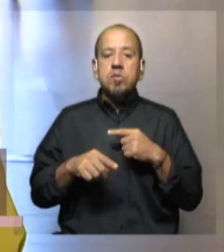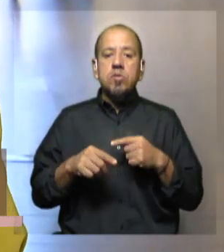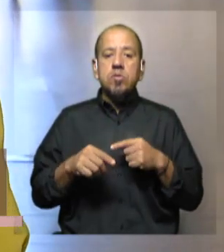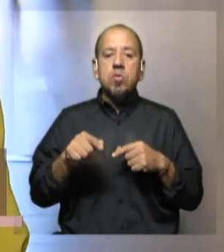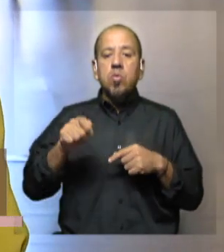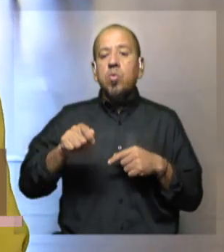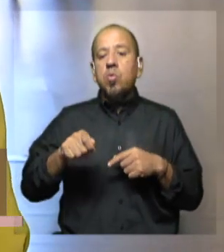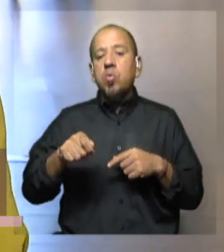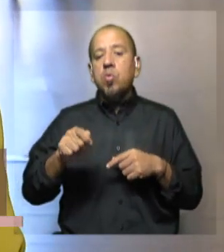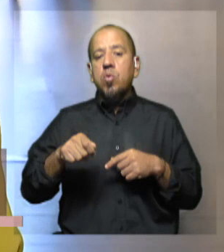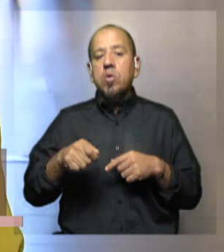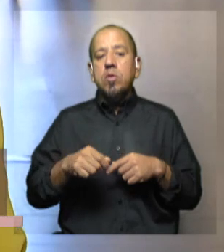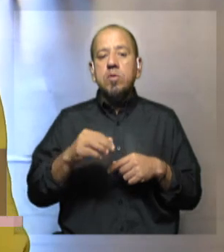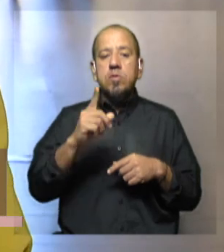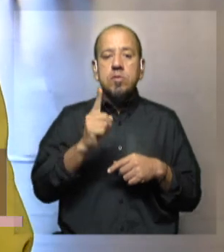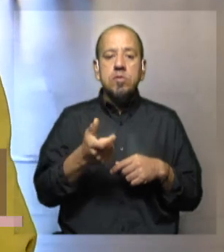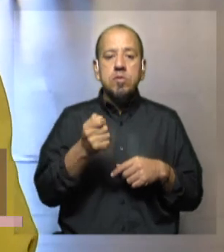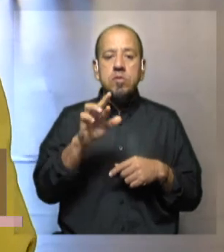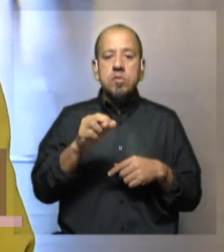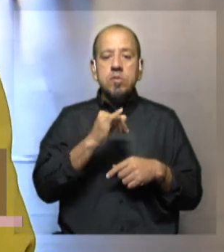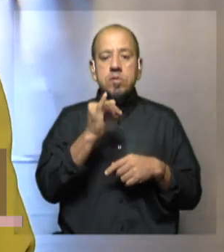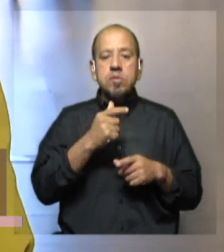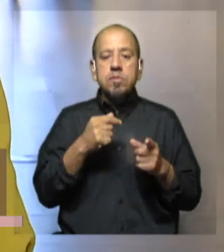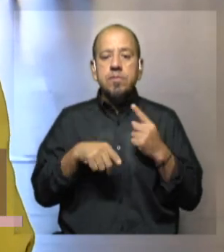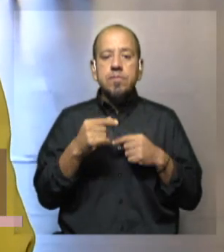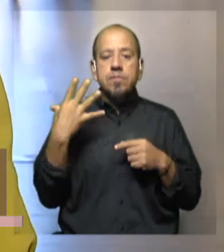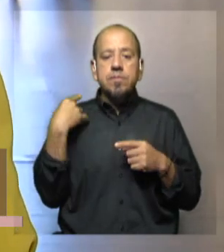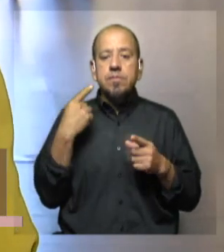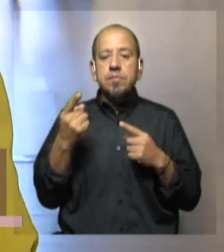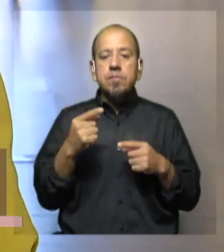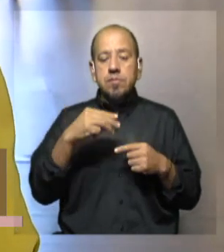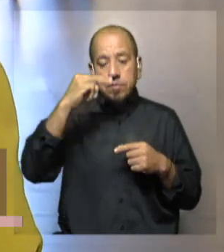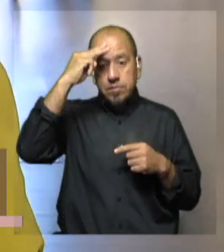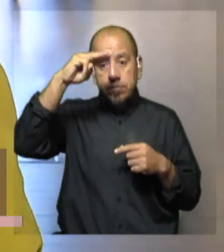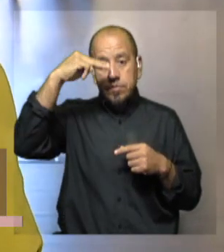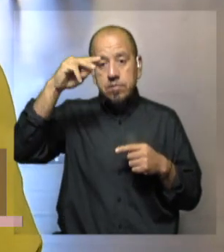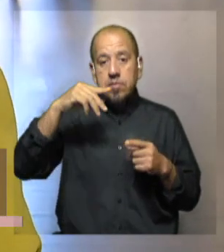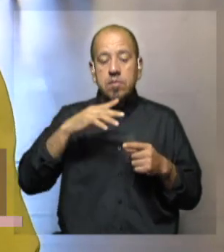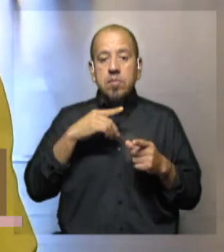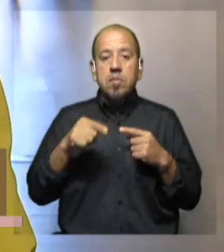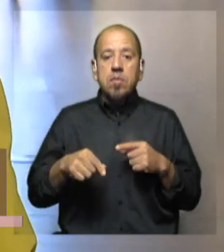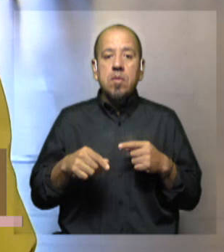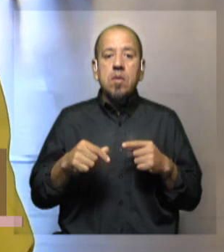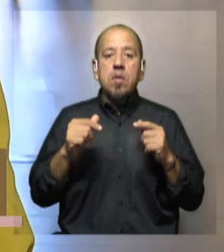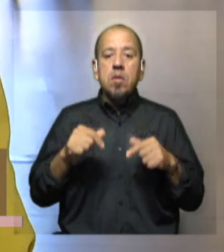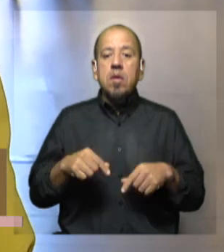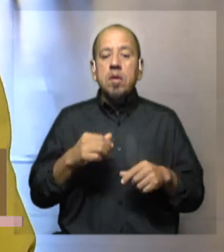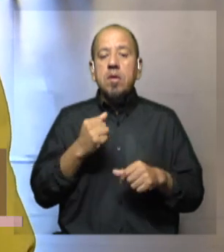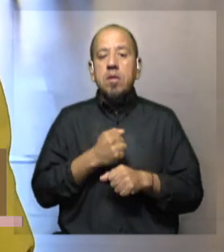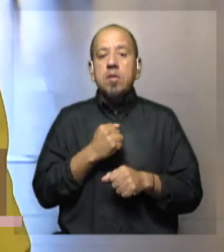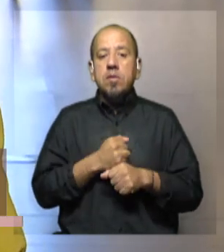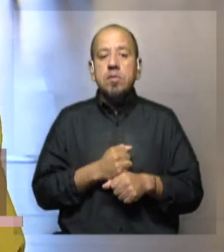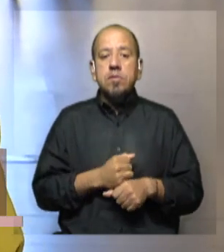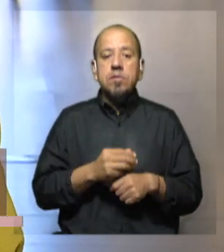jurado compuesto por Amanda de la Garza, que es una curadora, directora del MUAC de México, que trajimos especialmente para esta labor,